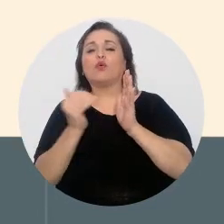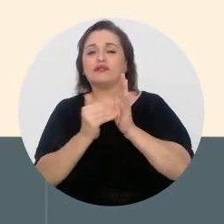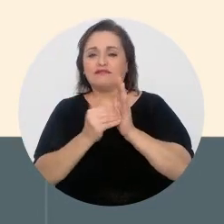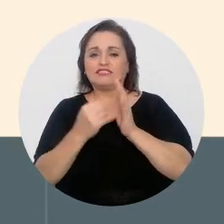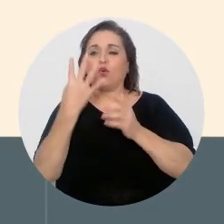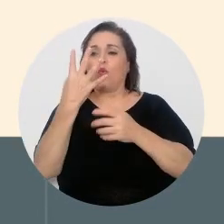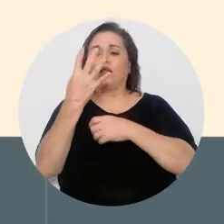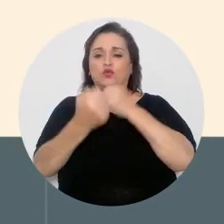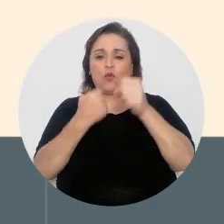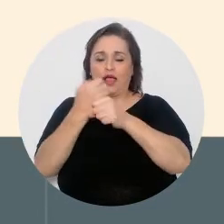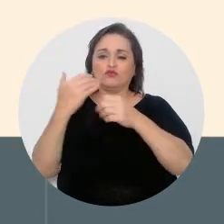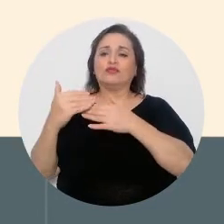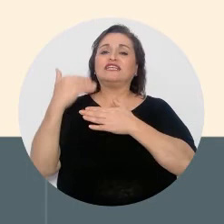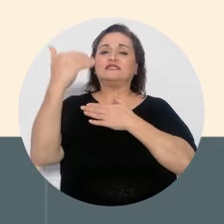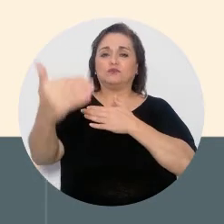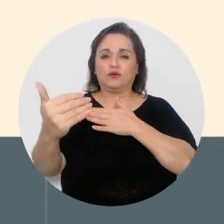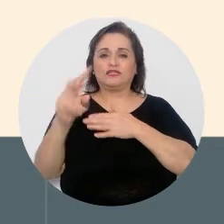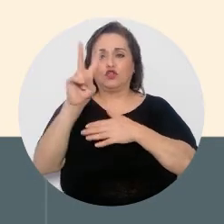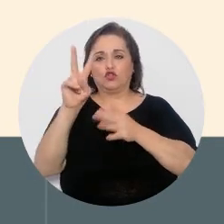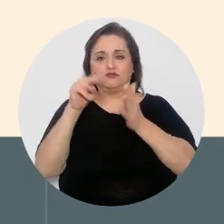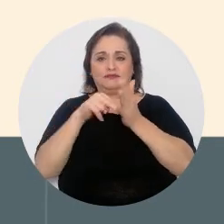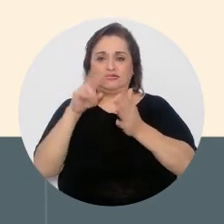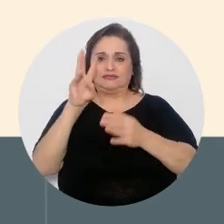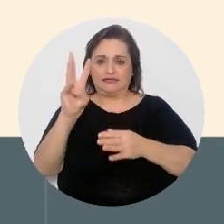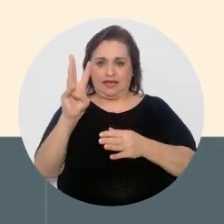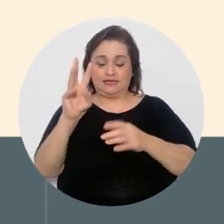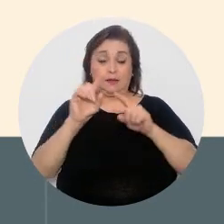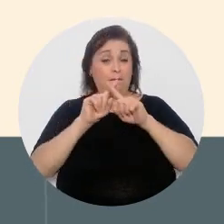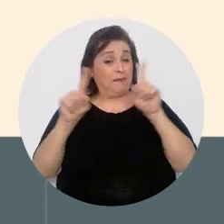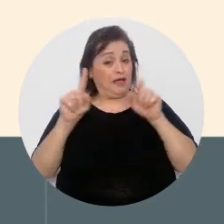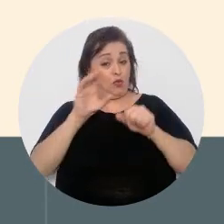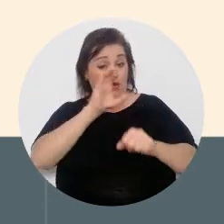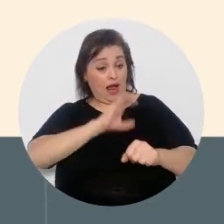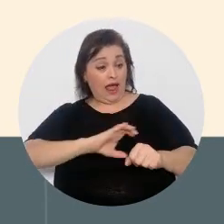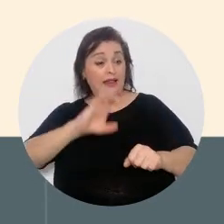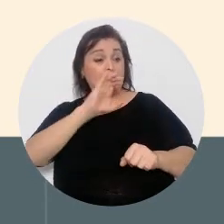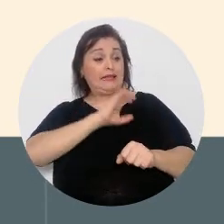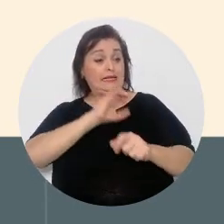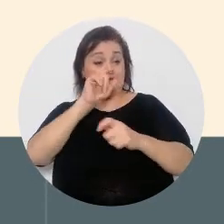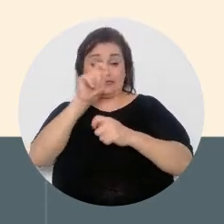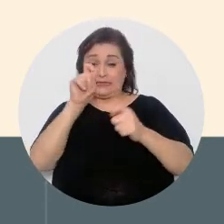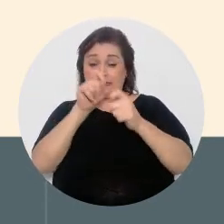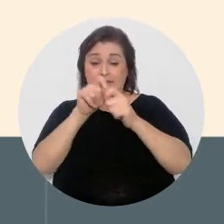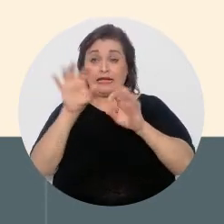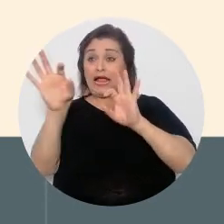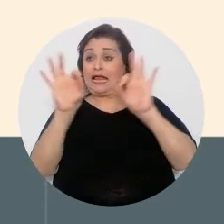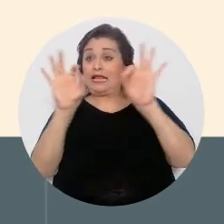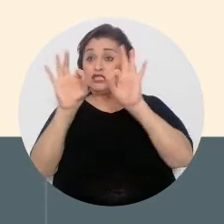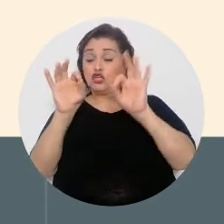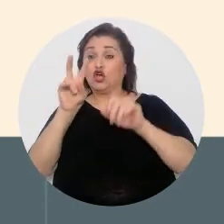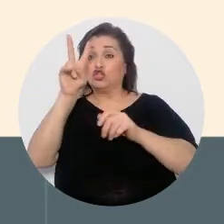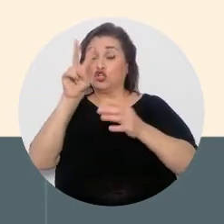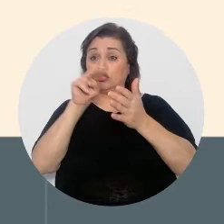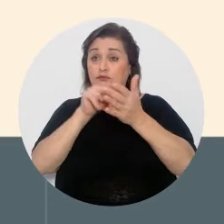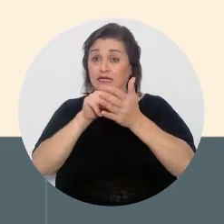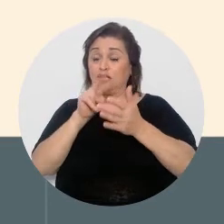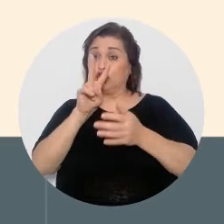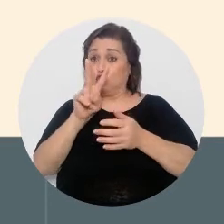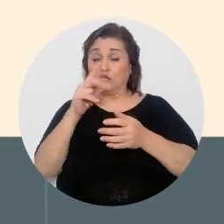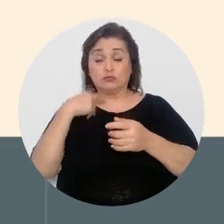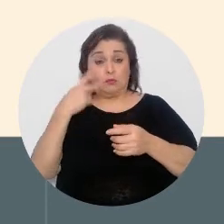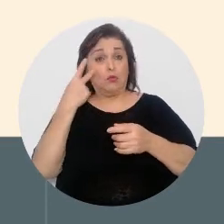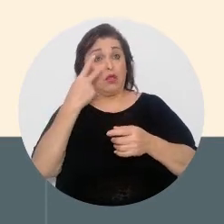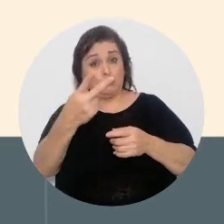también 4 años después, en el 2006. Pero una característica de esta elección del 2002,